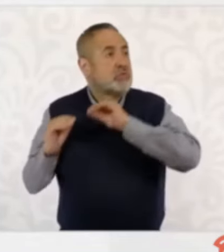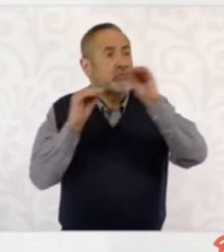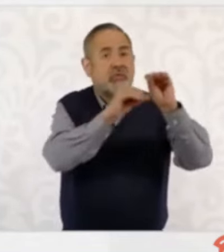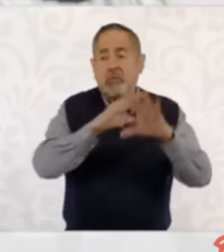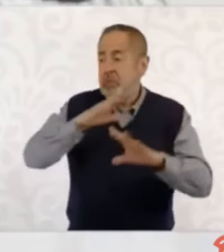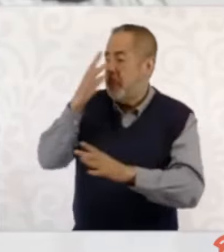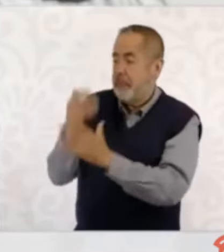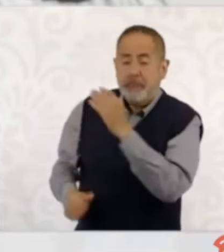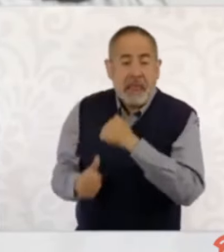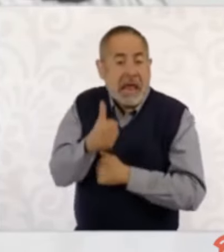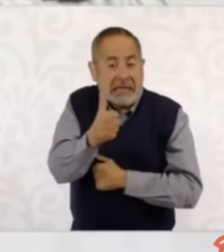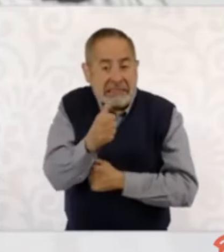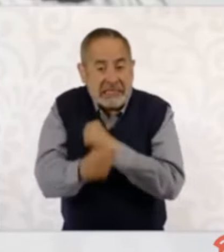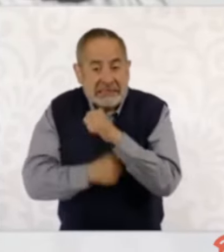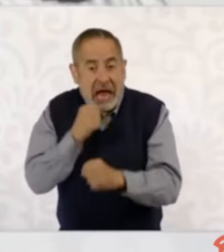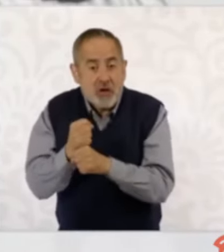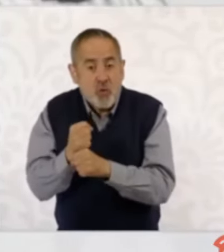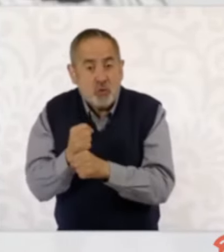6 años.